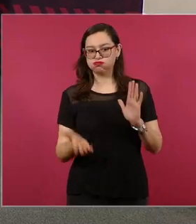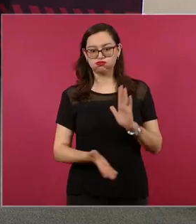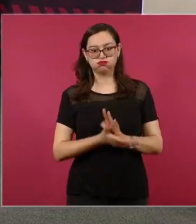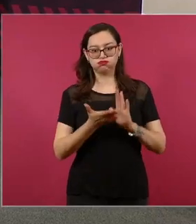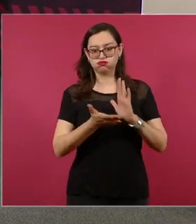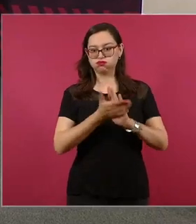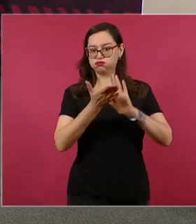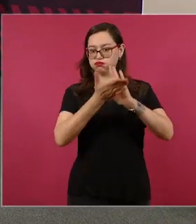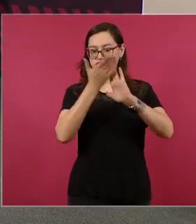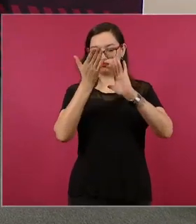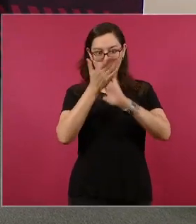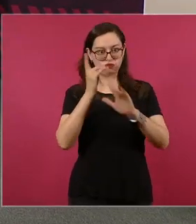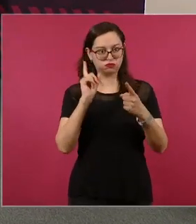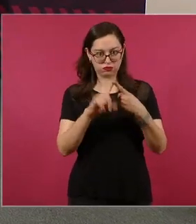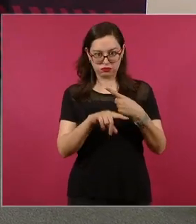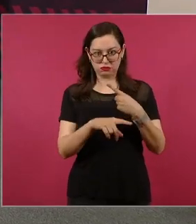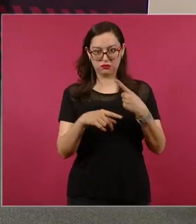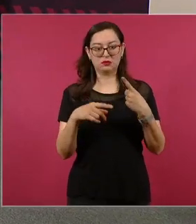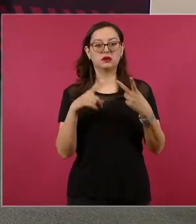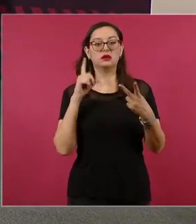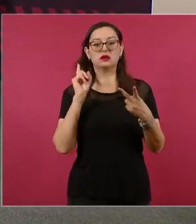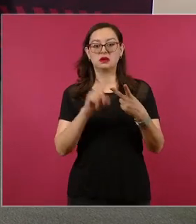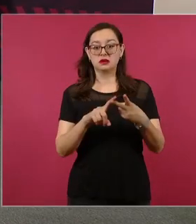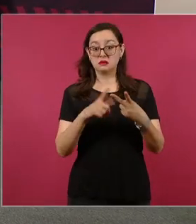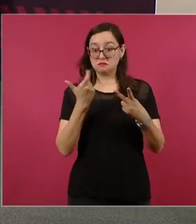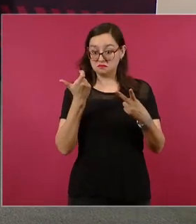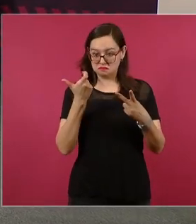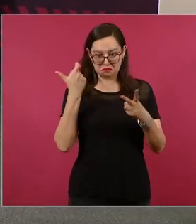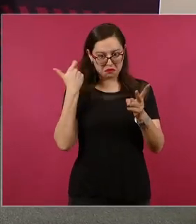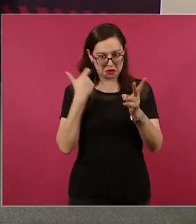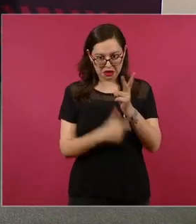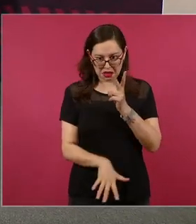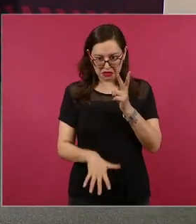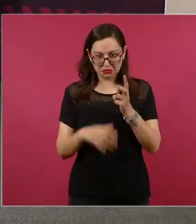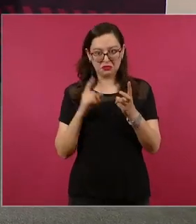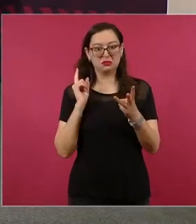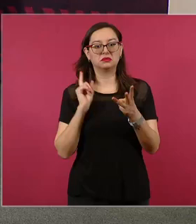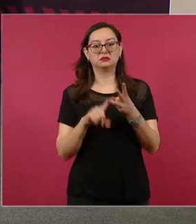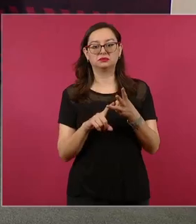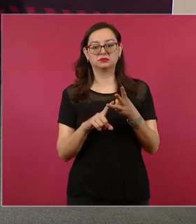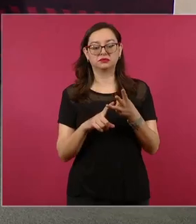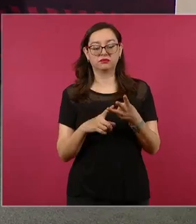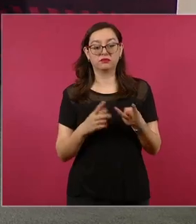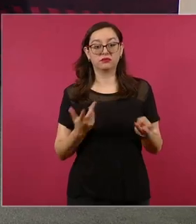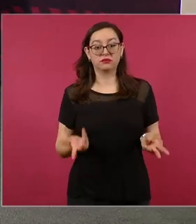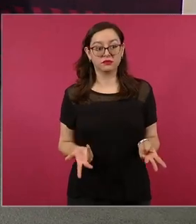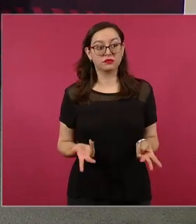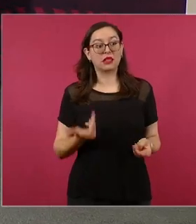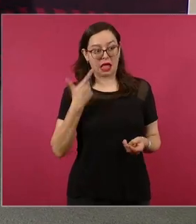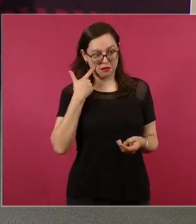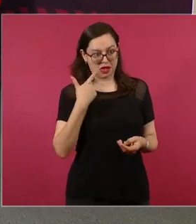ni en el tiempo, ni en el costo. Quiero que me